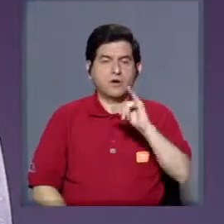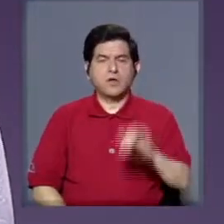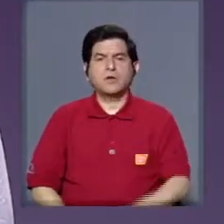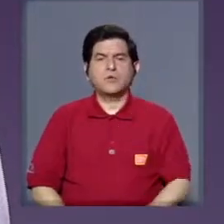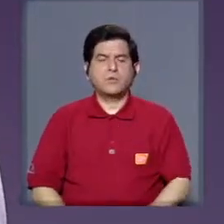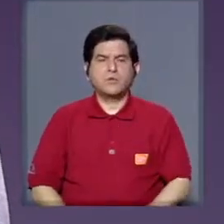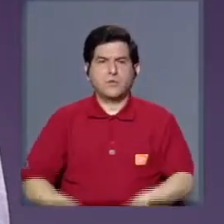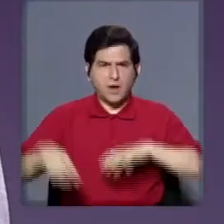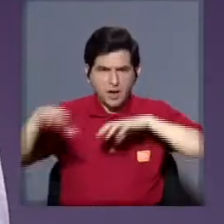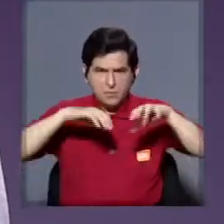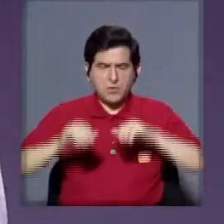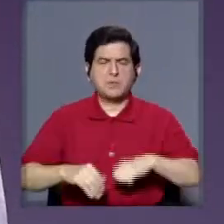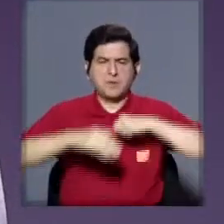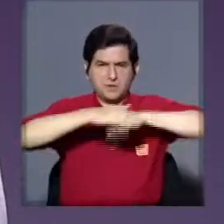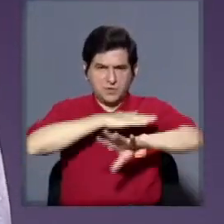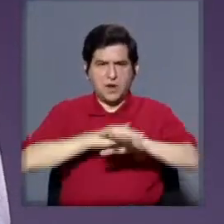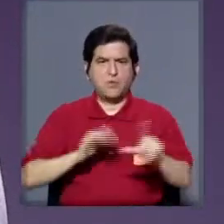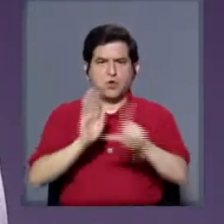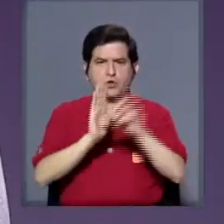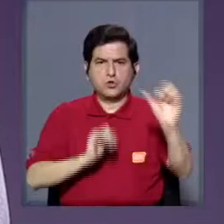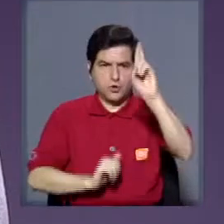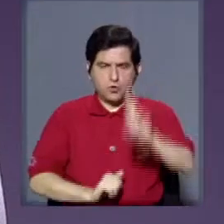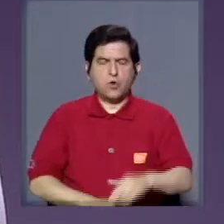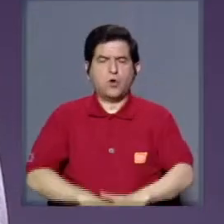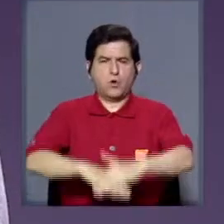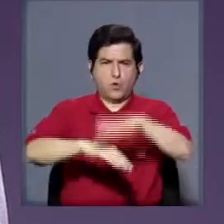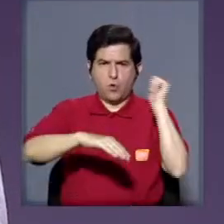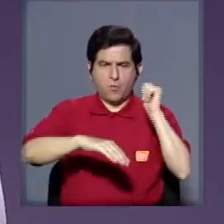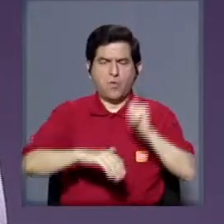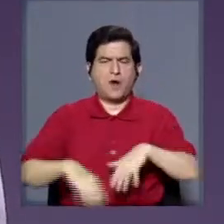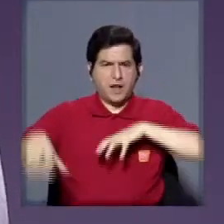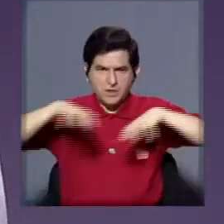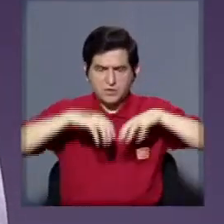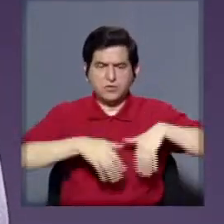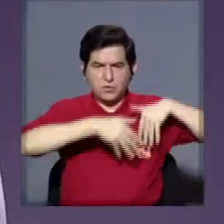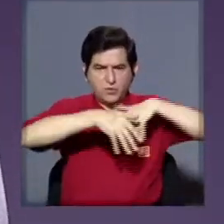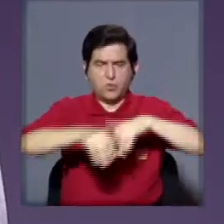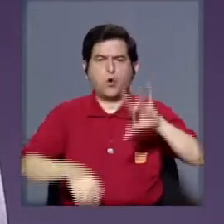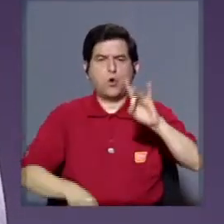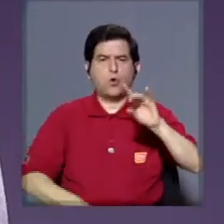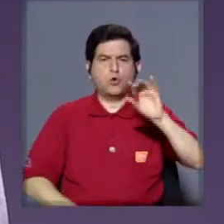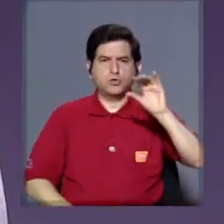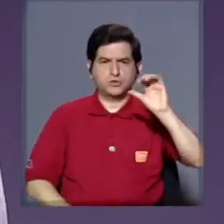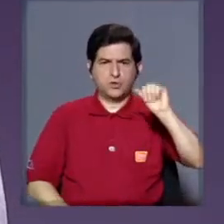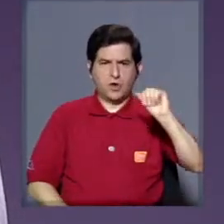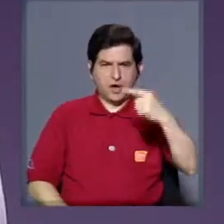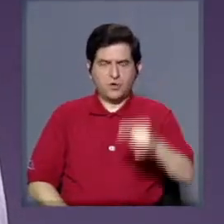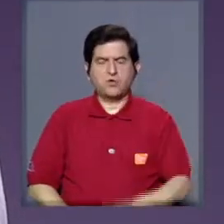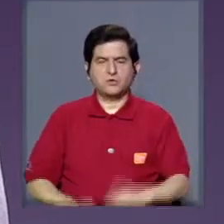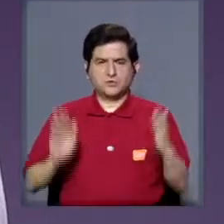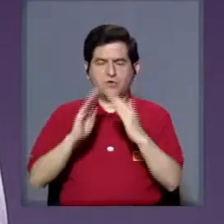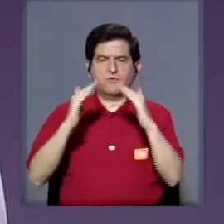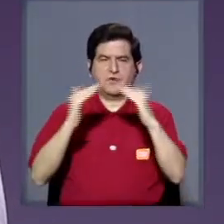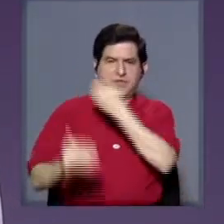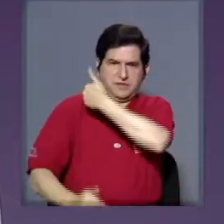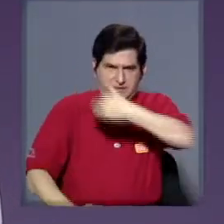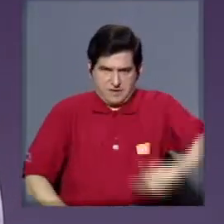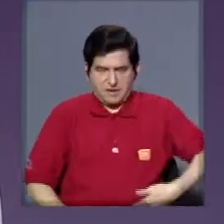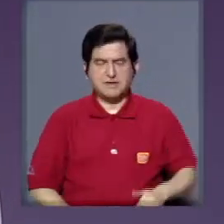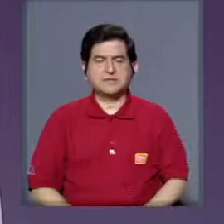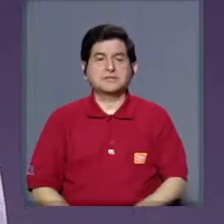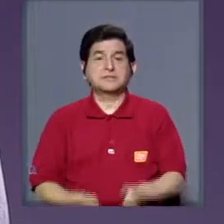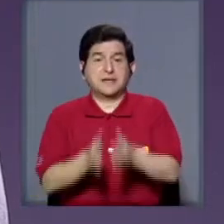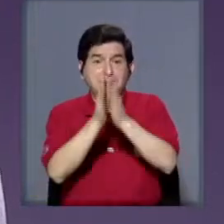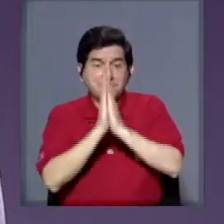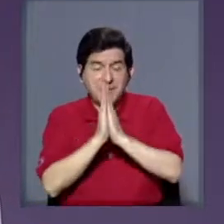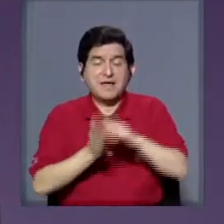movimiento aborto legal costa rica- nosotros estamos convocando a una movilización el 8 de agosto a las 4 de la tarde al frente de casa presidencial para exigir